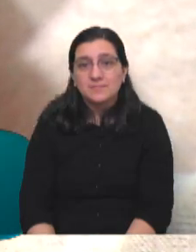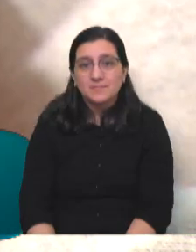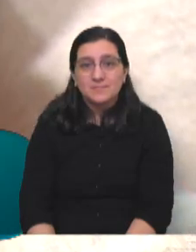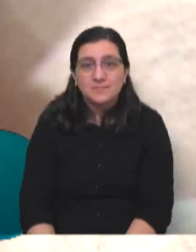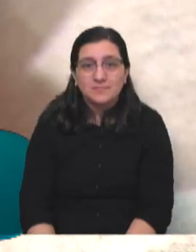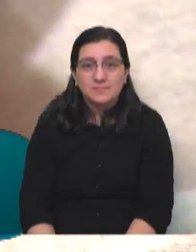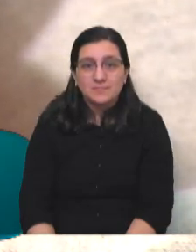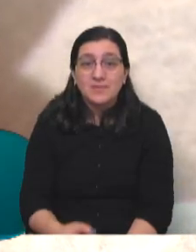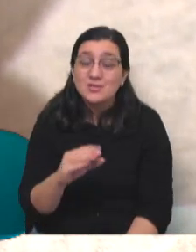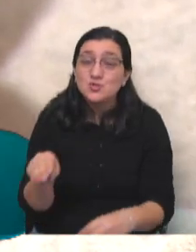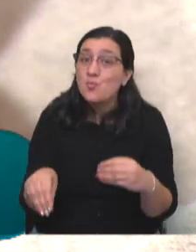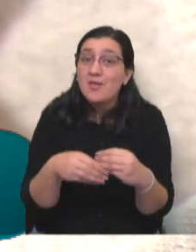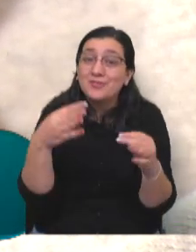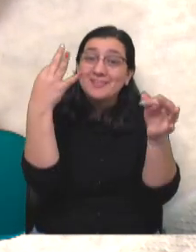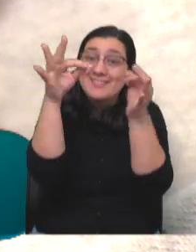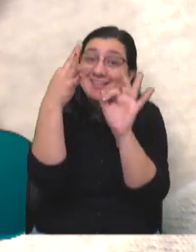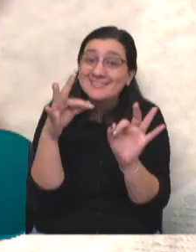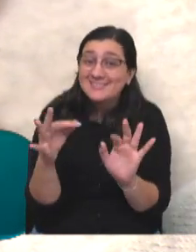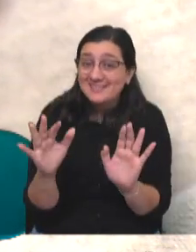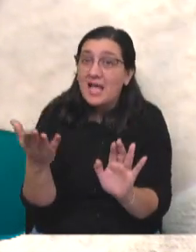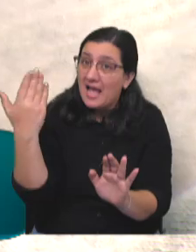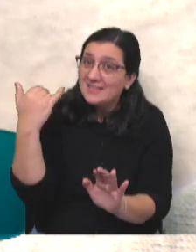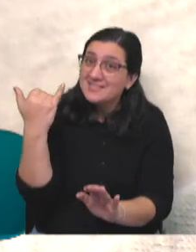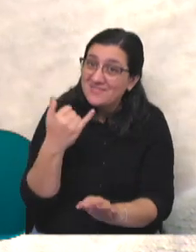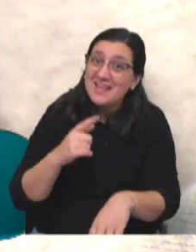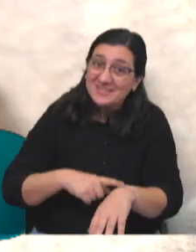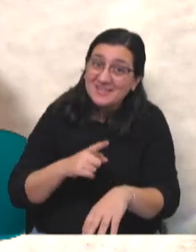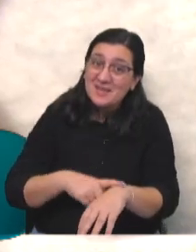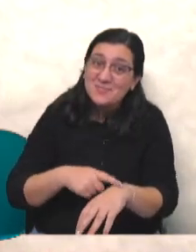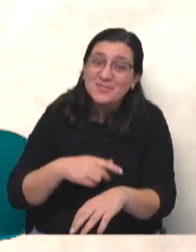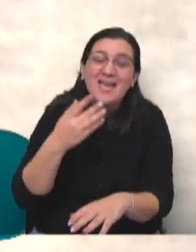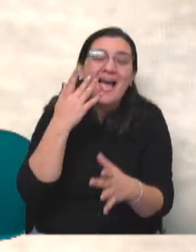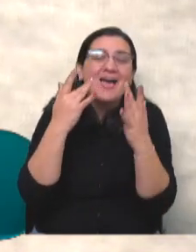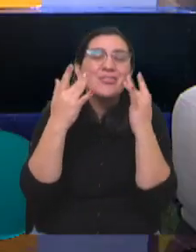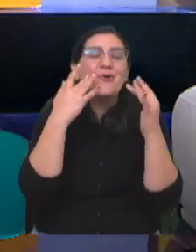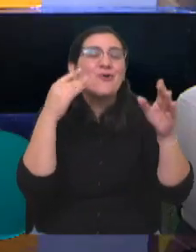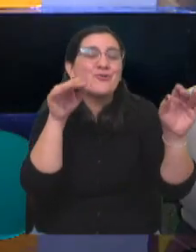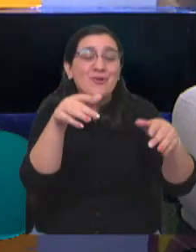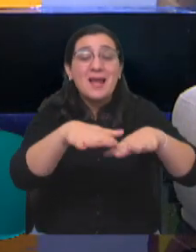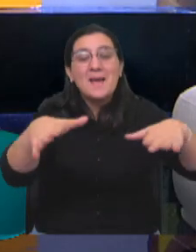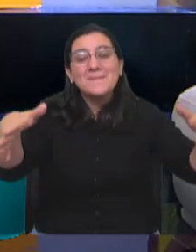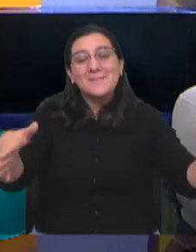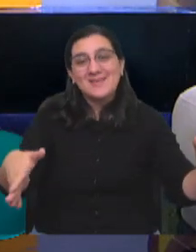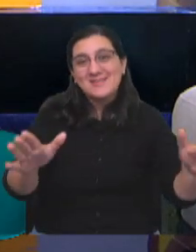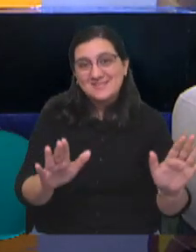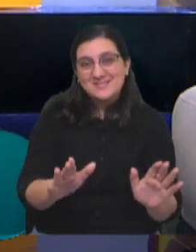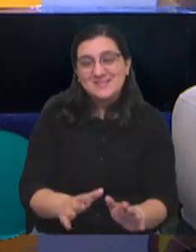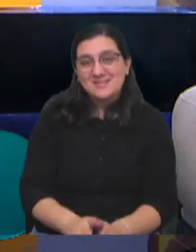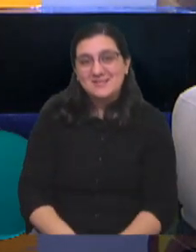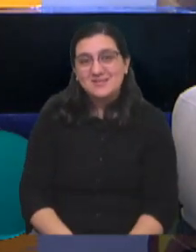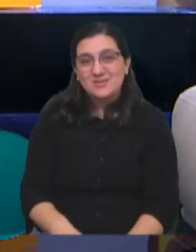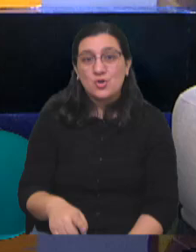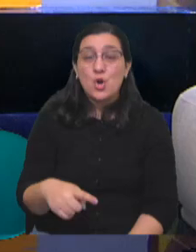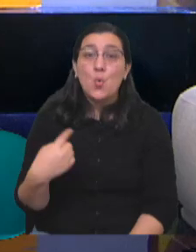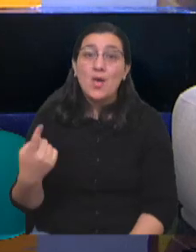De ir sumando esos detalles que antes como que teníamos el tiempo, ¿no? De poner detalle en la mesa, de bueno, que nuestras abuelas